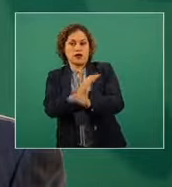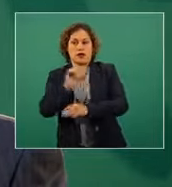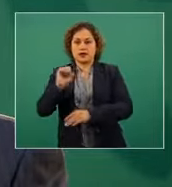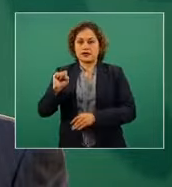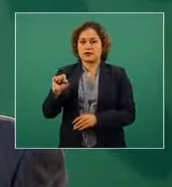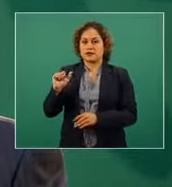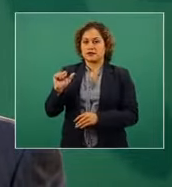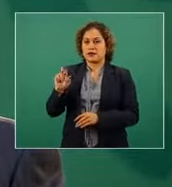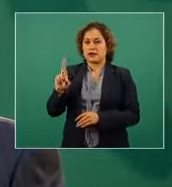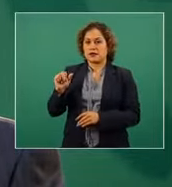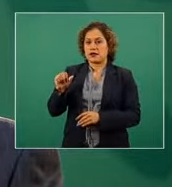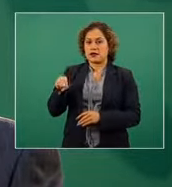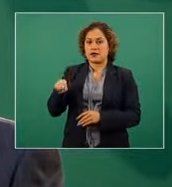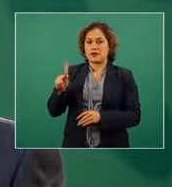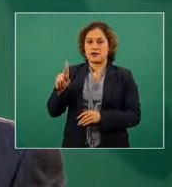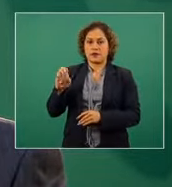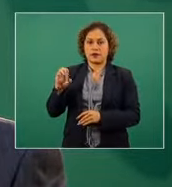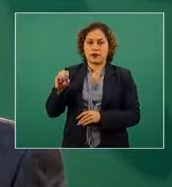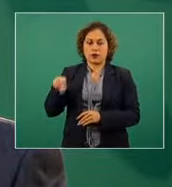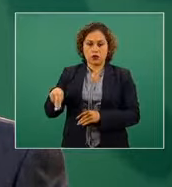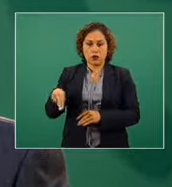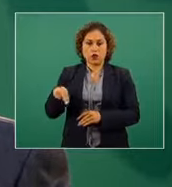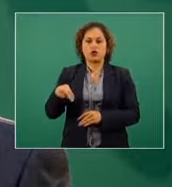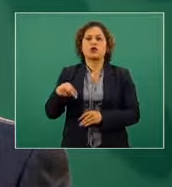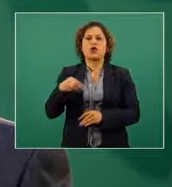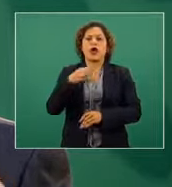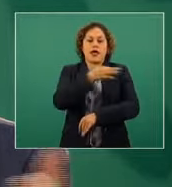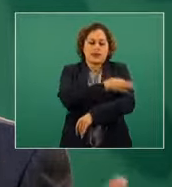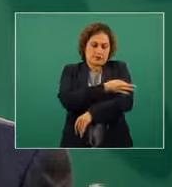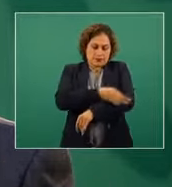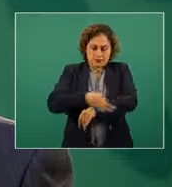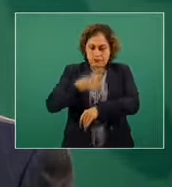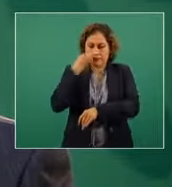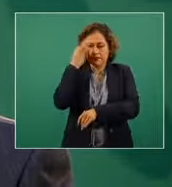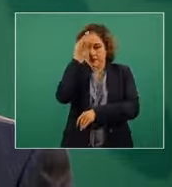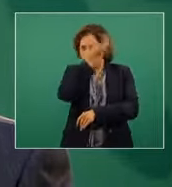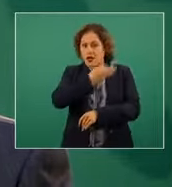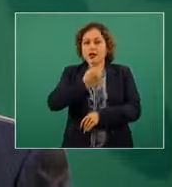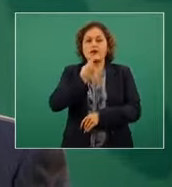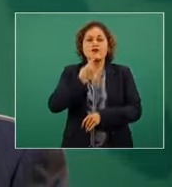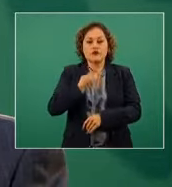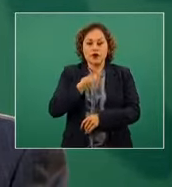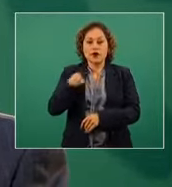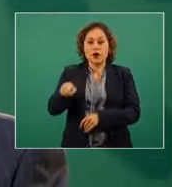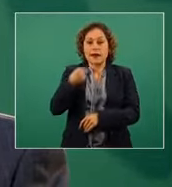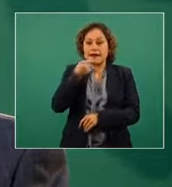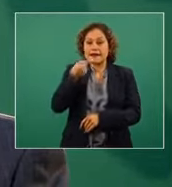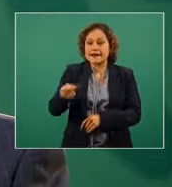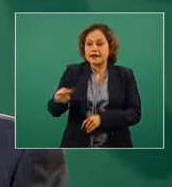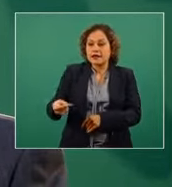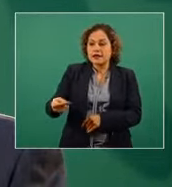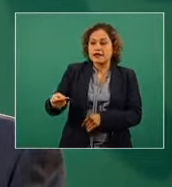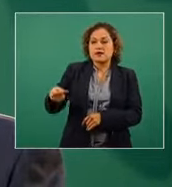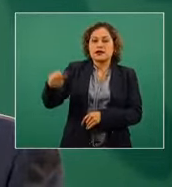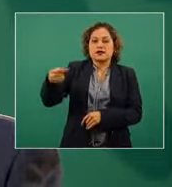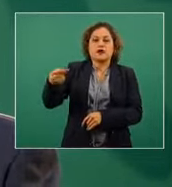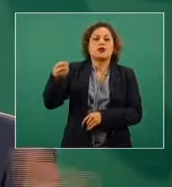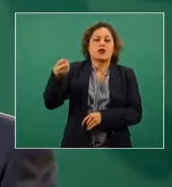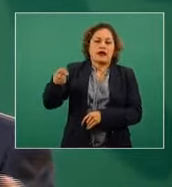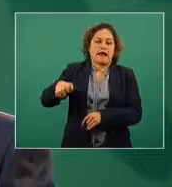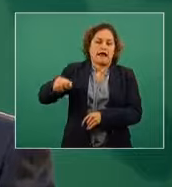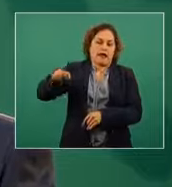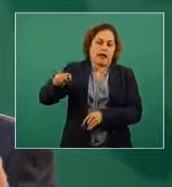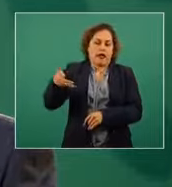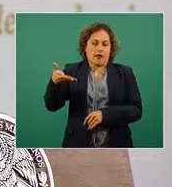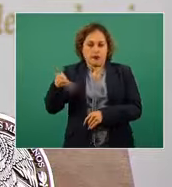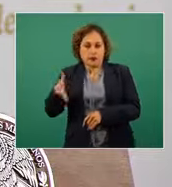específicamente en niños de edad un poquito más avanzada, y esto es porque durante